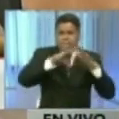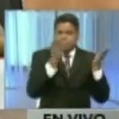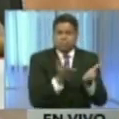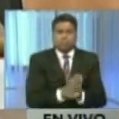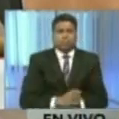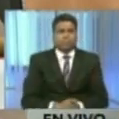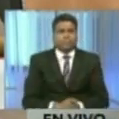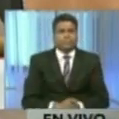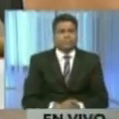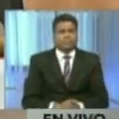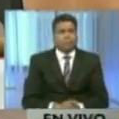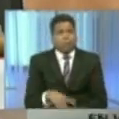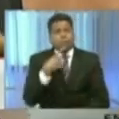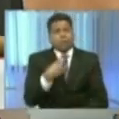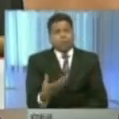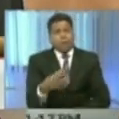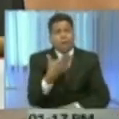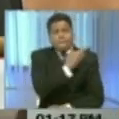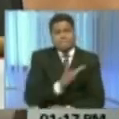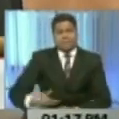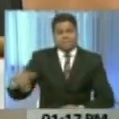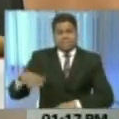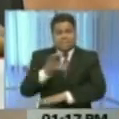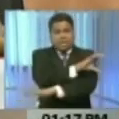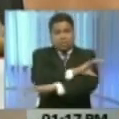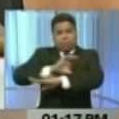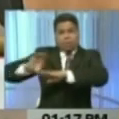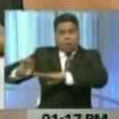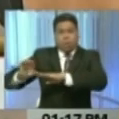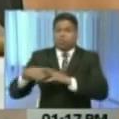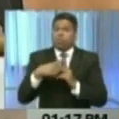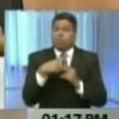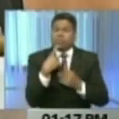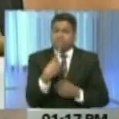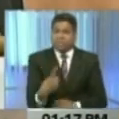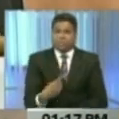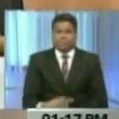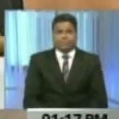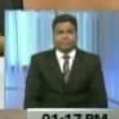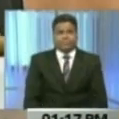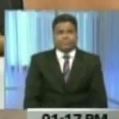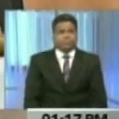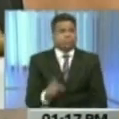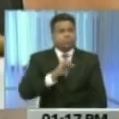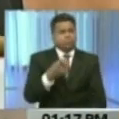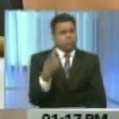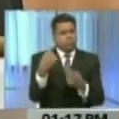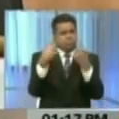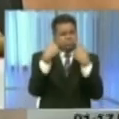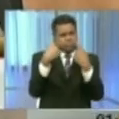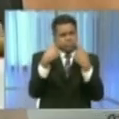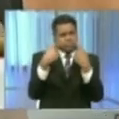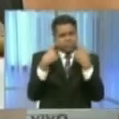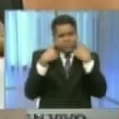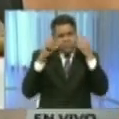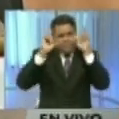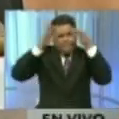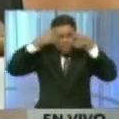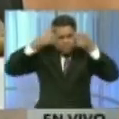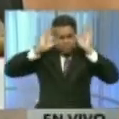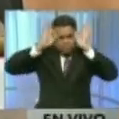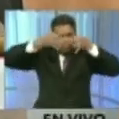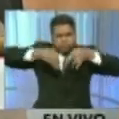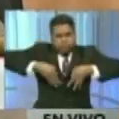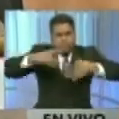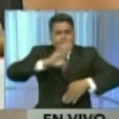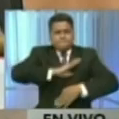llamada restauración conservadora busca justamente eso, no mirar hacia nuestros países, no mirar hacia nuestras